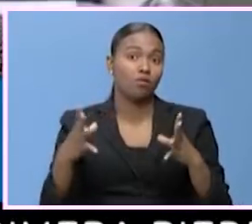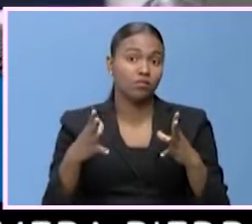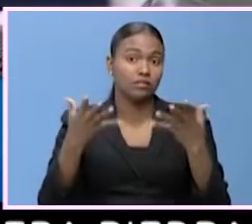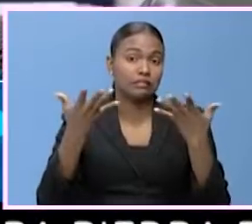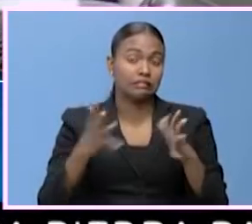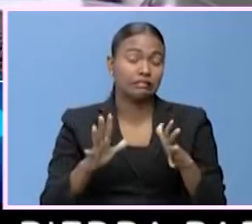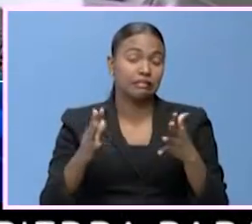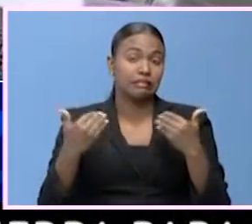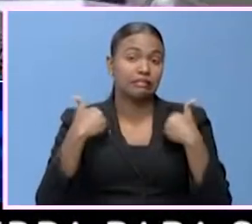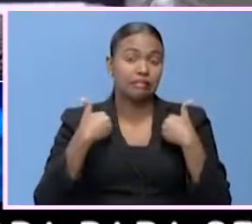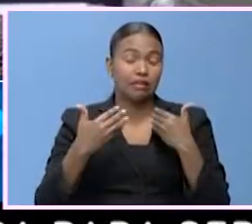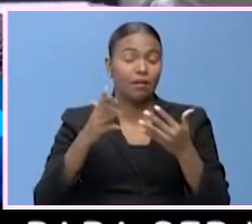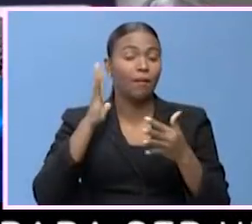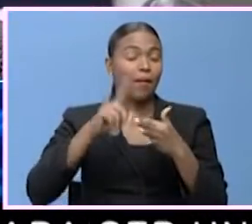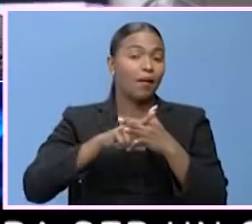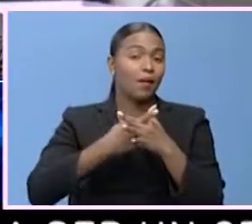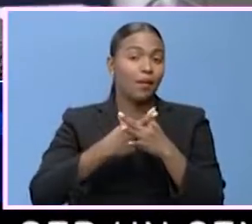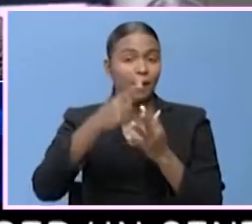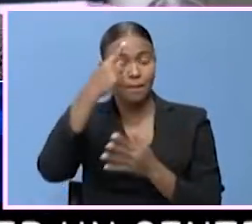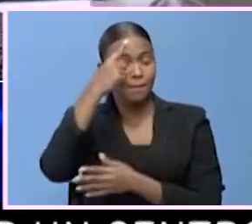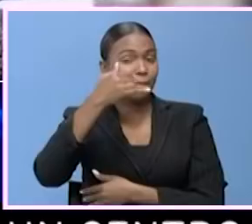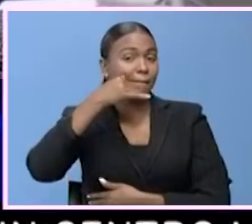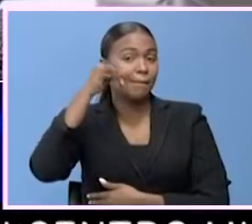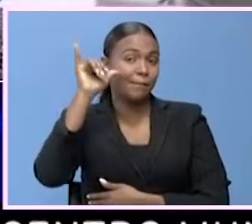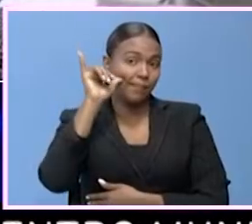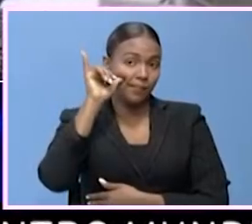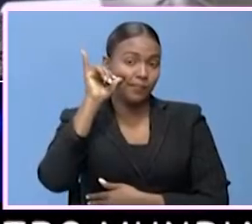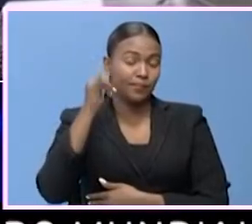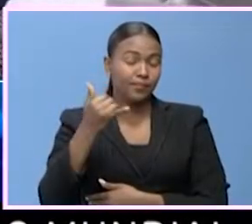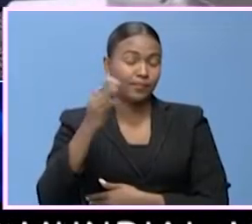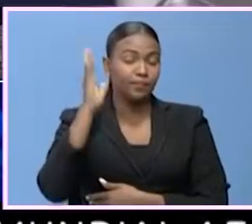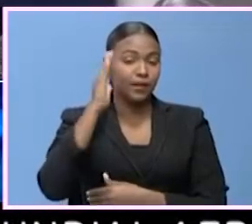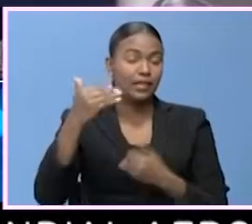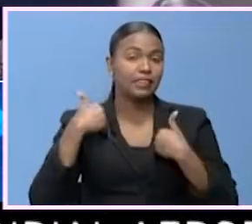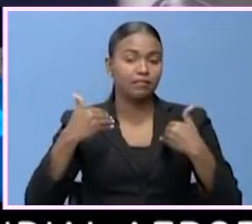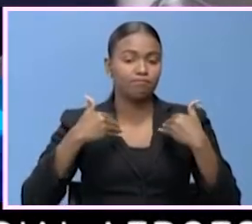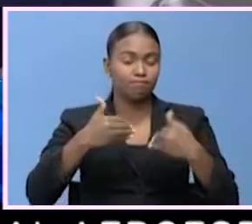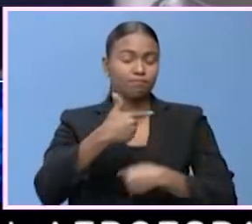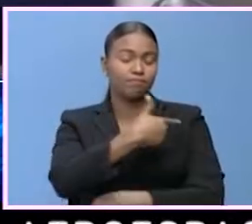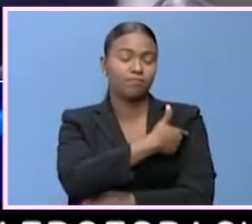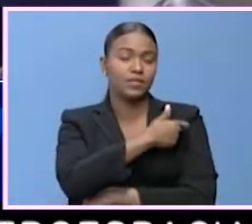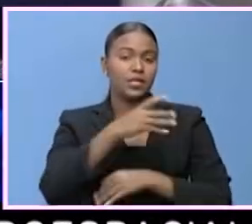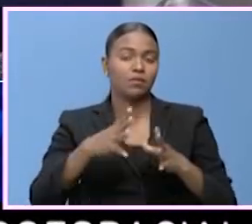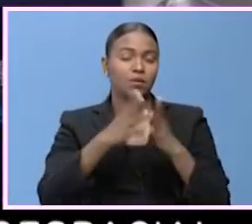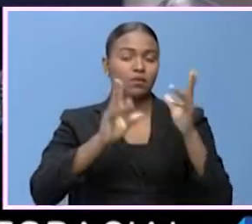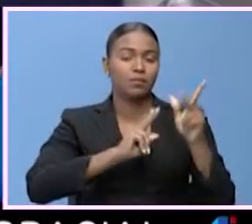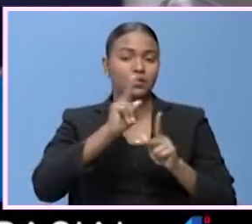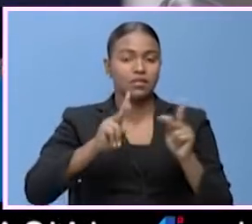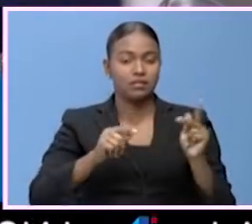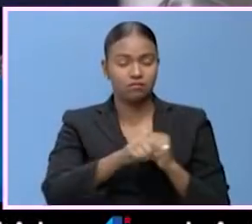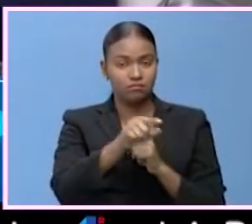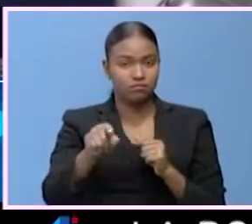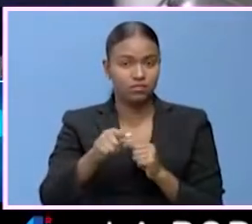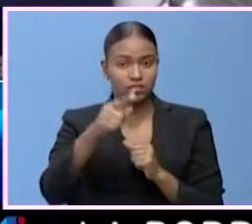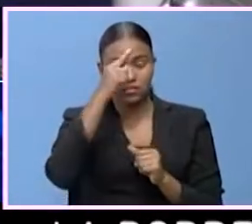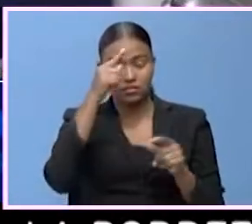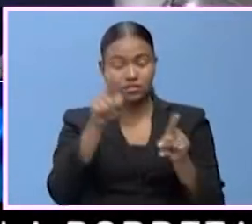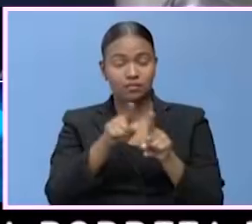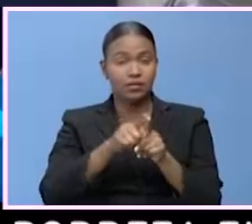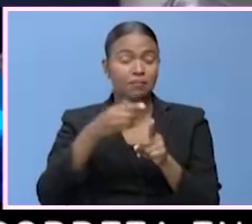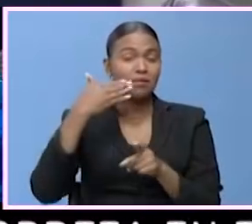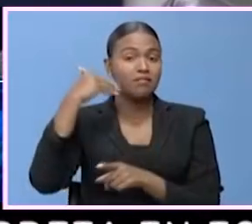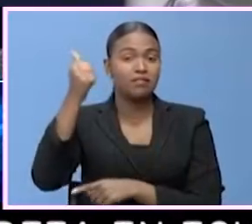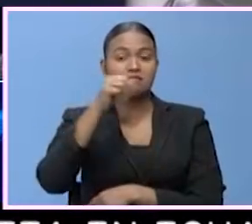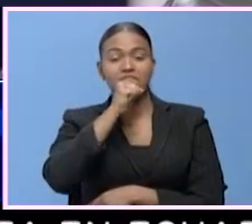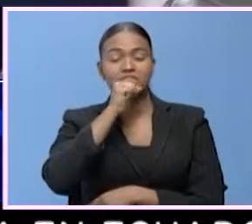ya se ha comenzado en el día de ayer a vacunar a una gran cantidad de personas, sobre todo los mayores